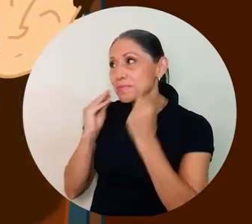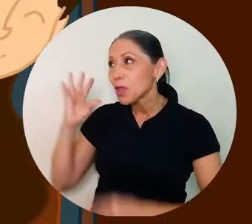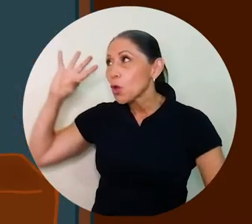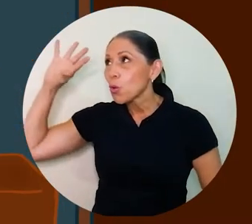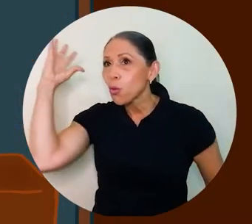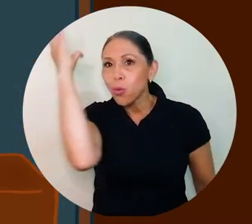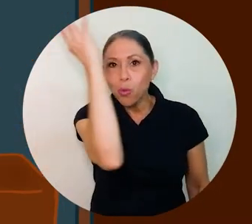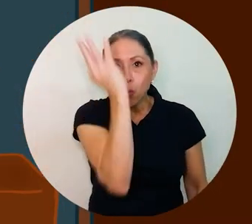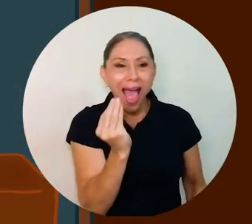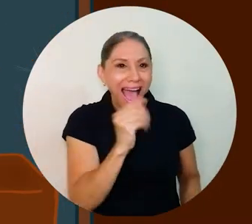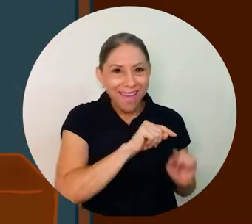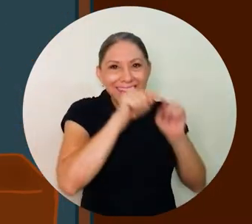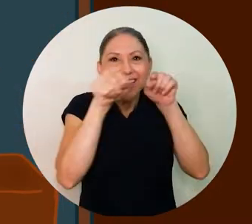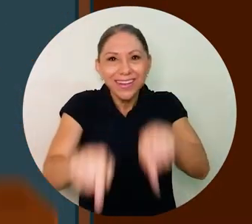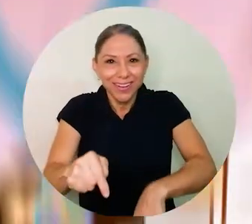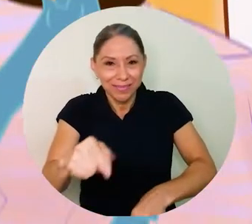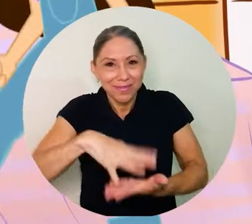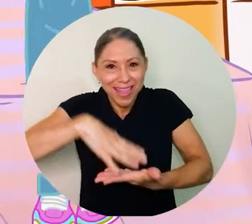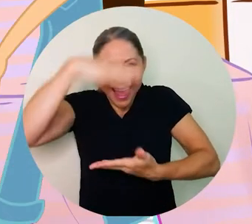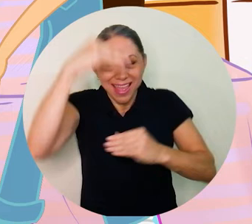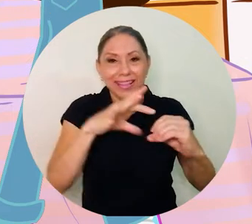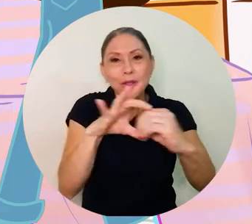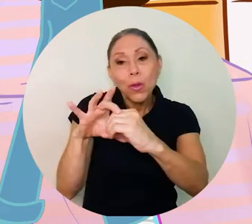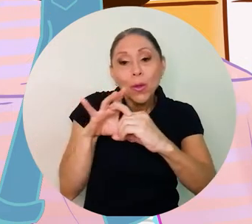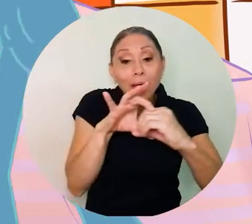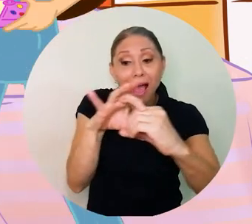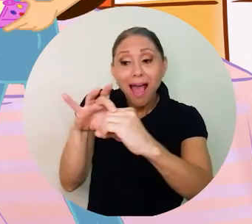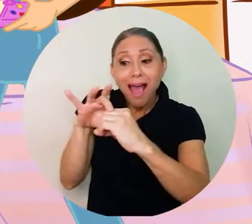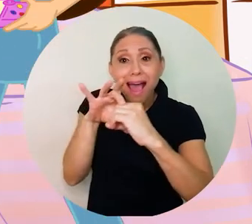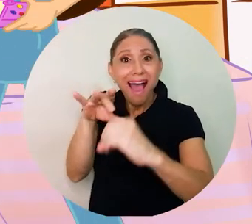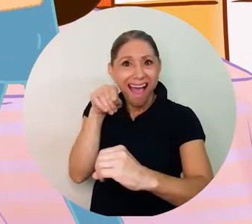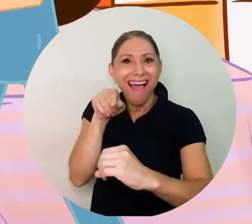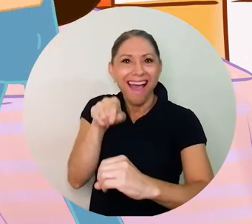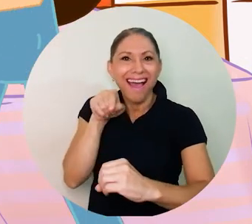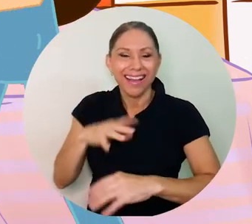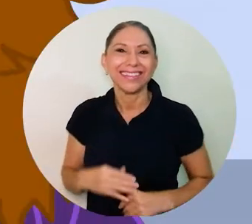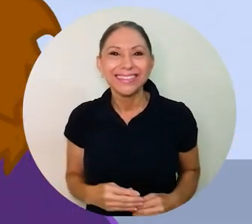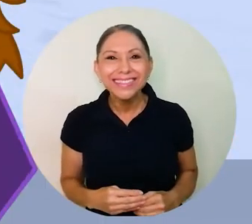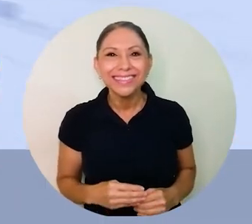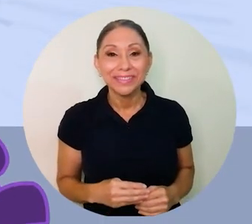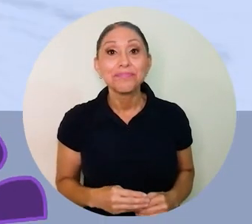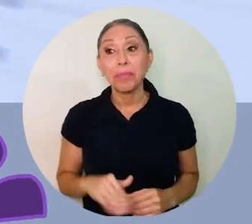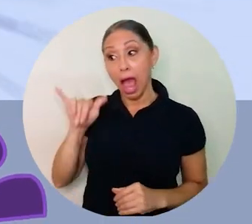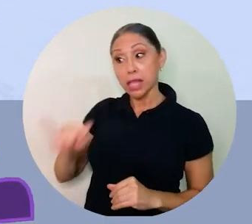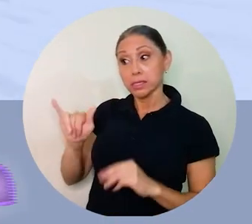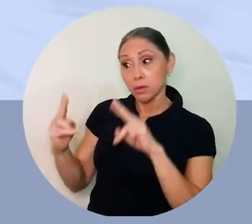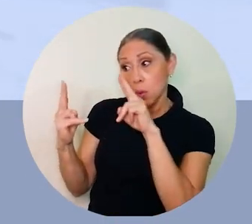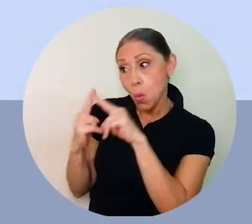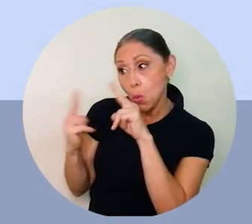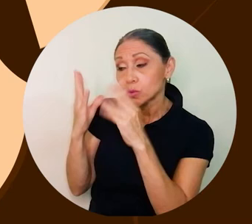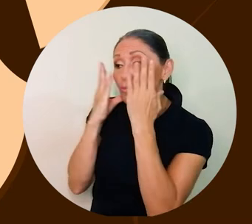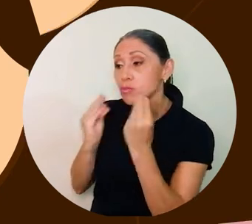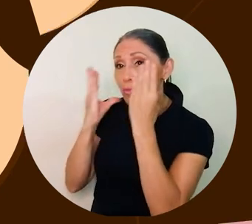ser del espacio exterior que vino a aprender sobre el planeta Tierra. ¡Claro! Fue así como